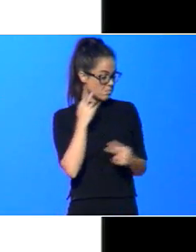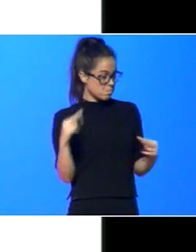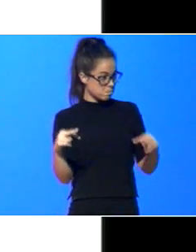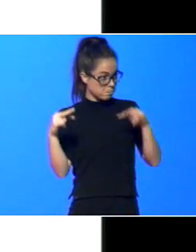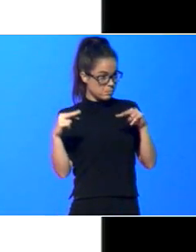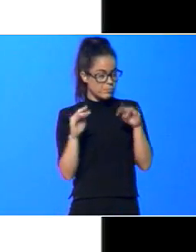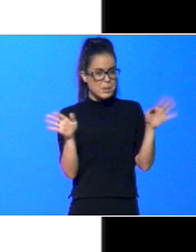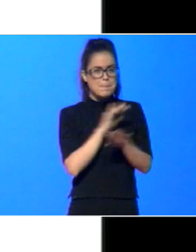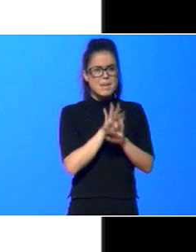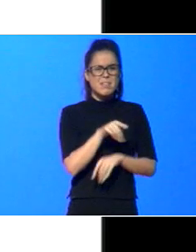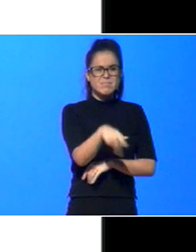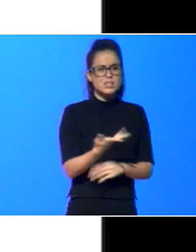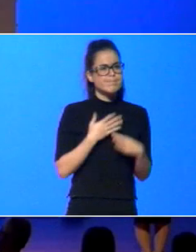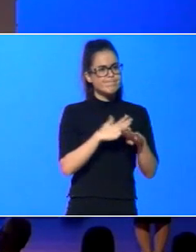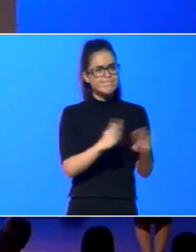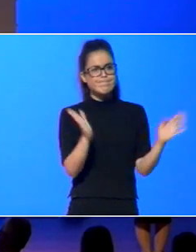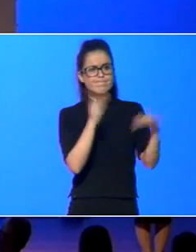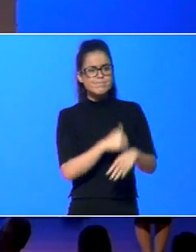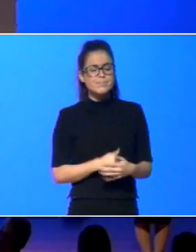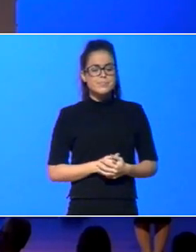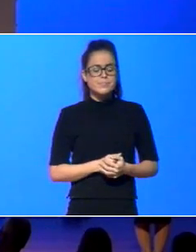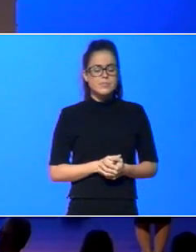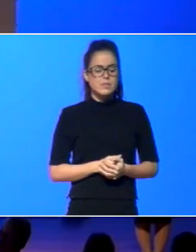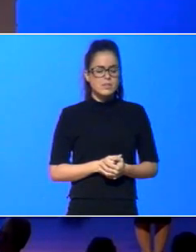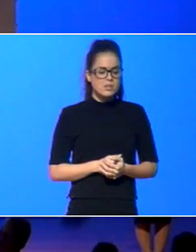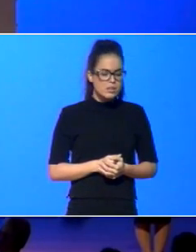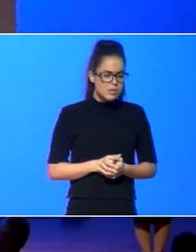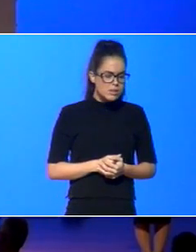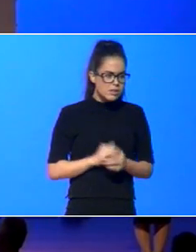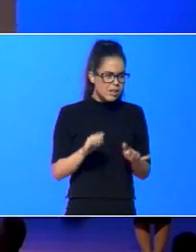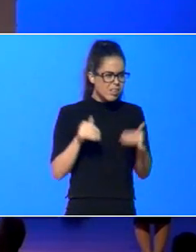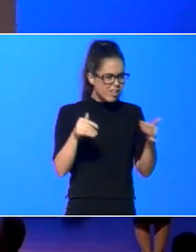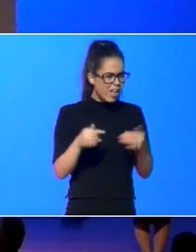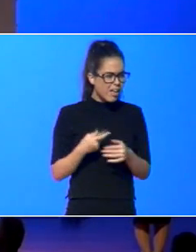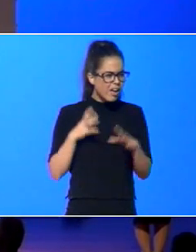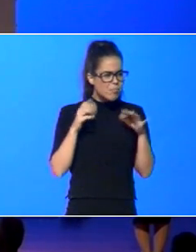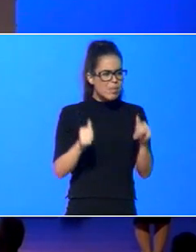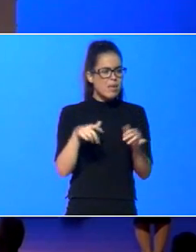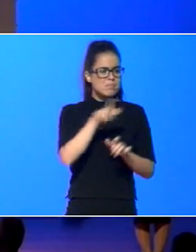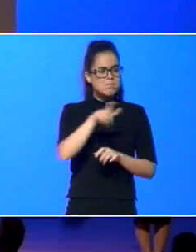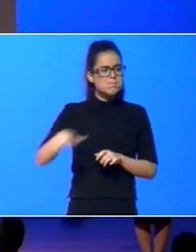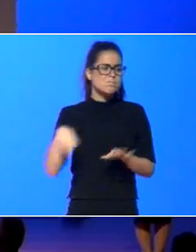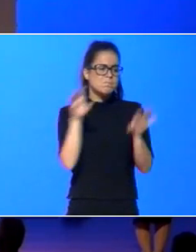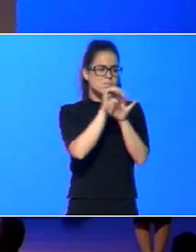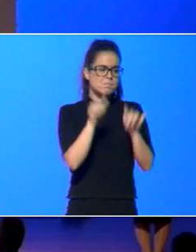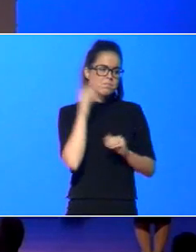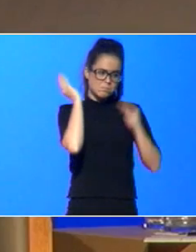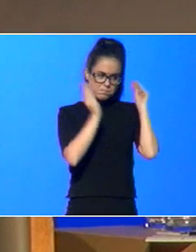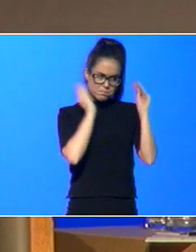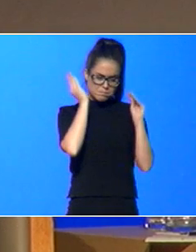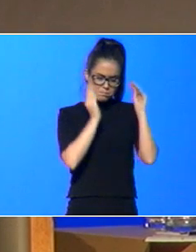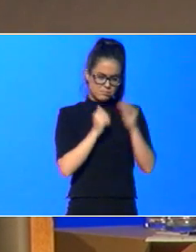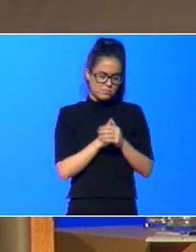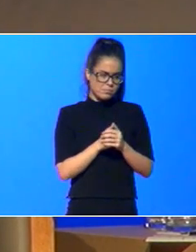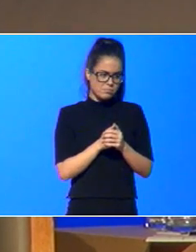no es suficiente. Y aquí es donde entra un poco la mentalidad de la gente. Es decir, nos respalda el derecho, nos